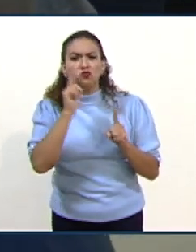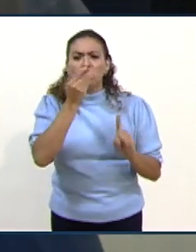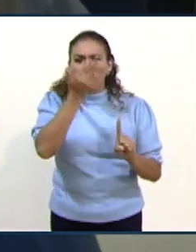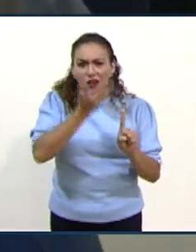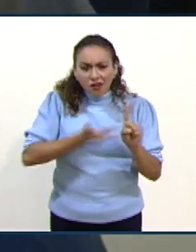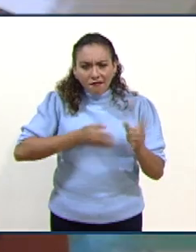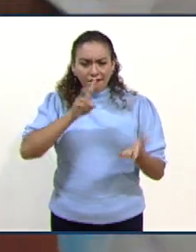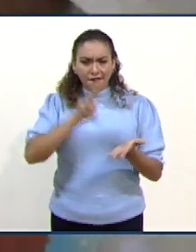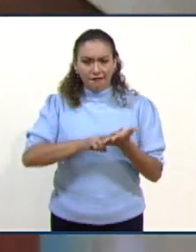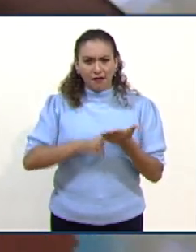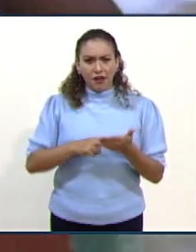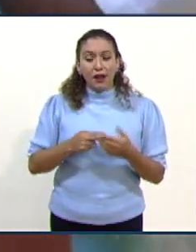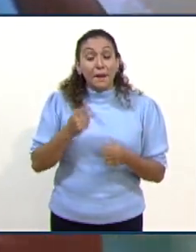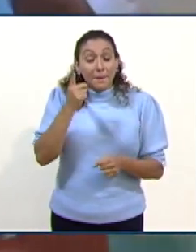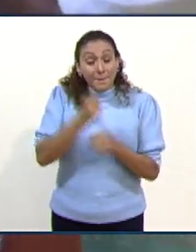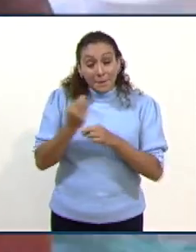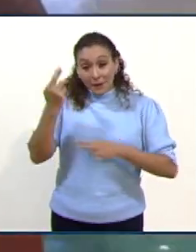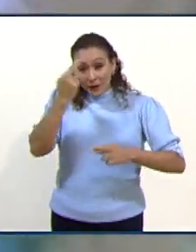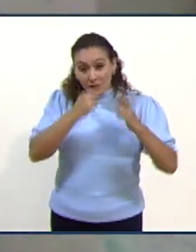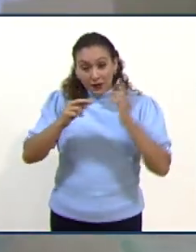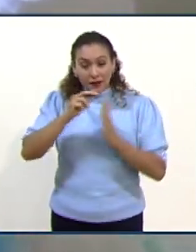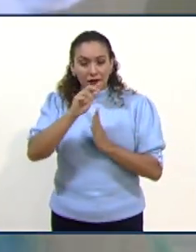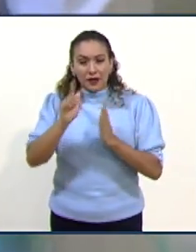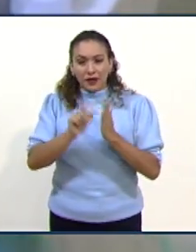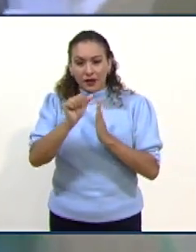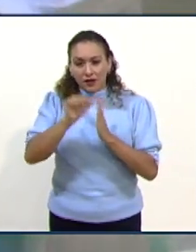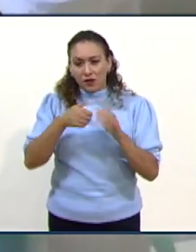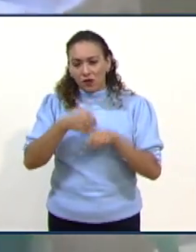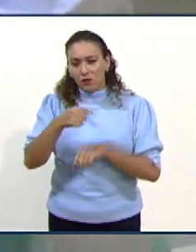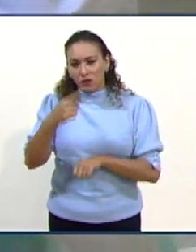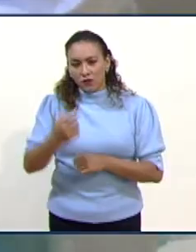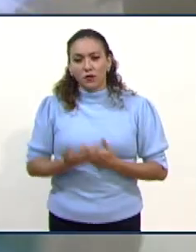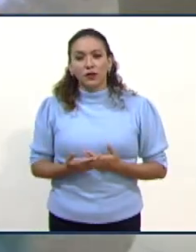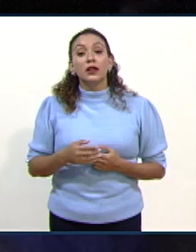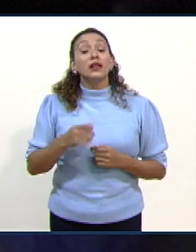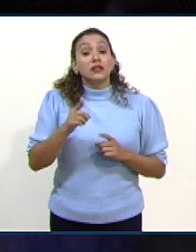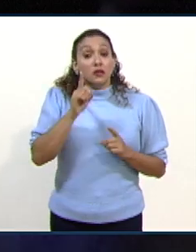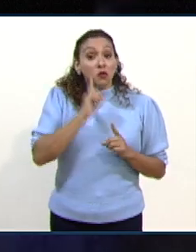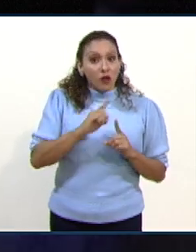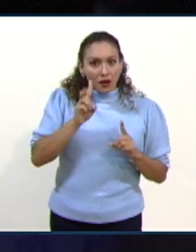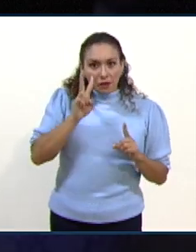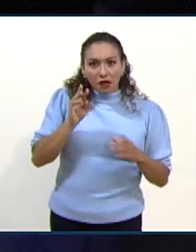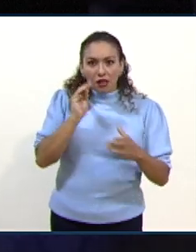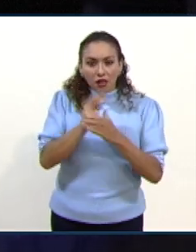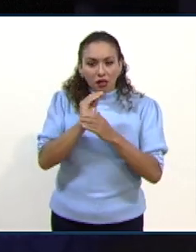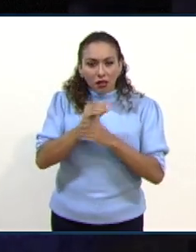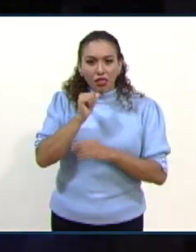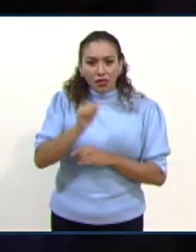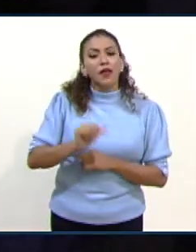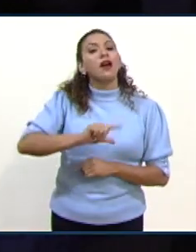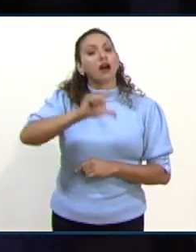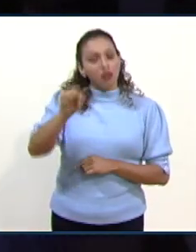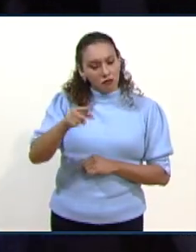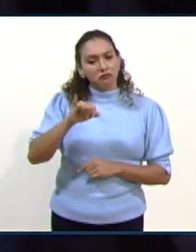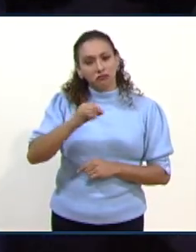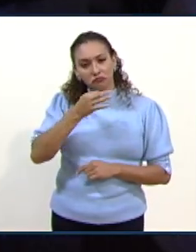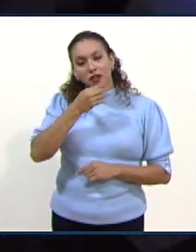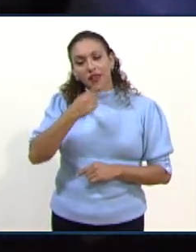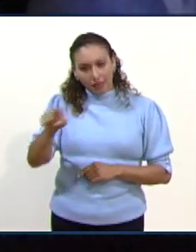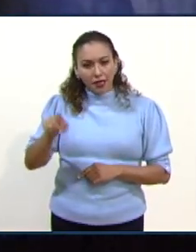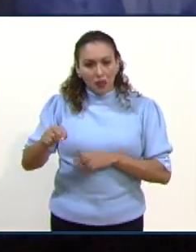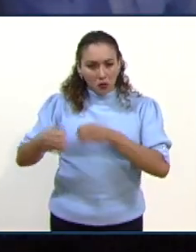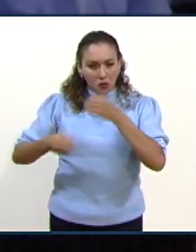último párrafo del artículo 1 constitucional, por lo que puede acudir directamente al juicio laboral sin agotar